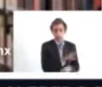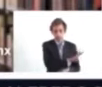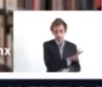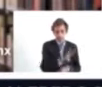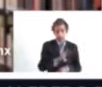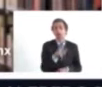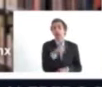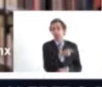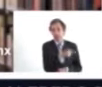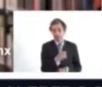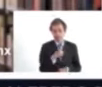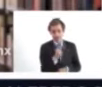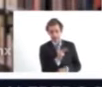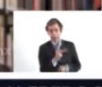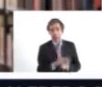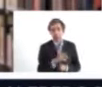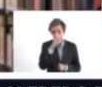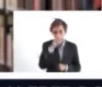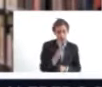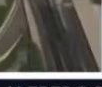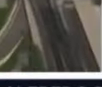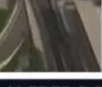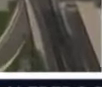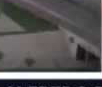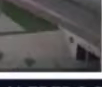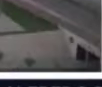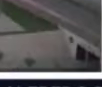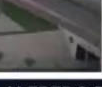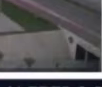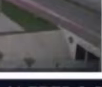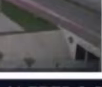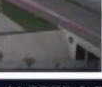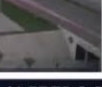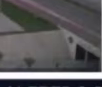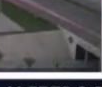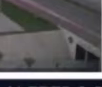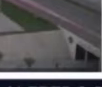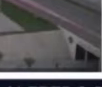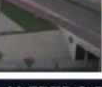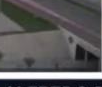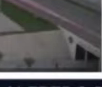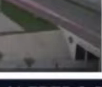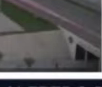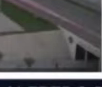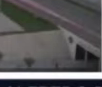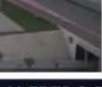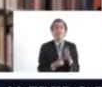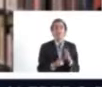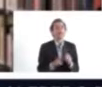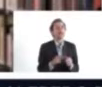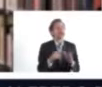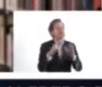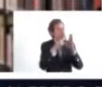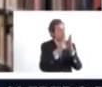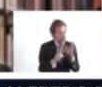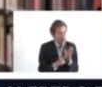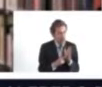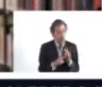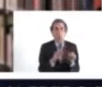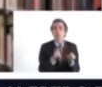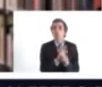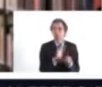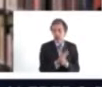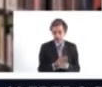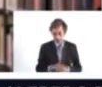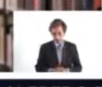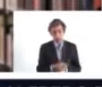tiempo. Pero lo más importante es que si no sabemos cómo se comporta el virus, eso lo primero es lo primero. Y por otro